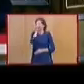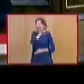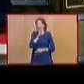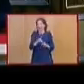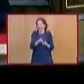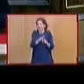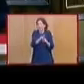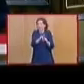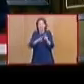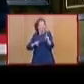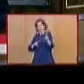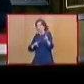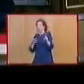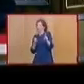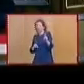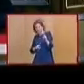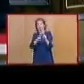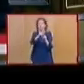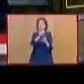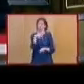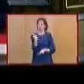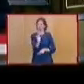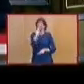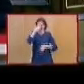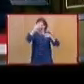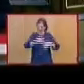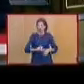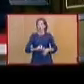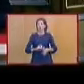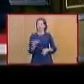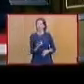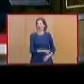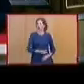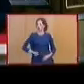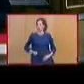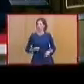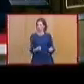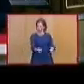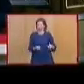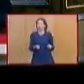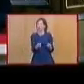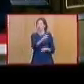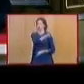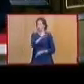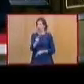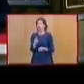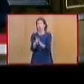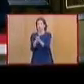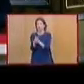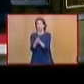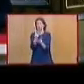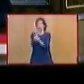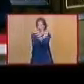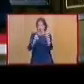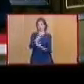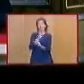Los nacionalistas canarios creemos y defendemos que la austeridad es necesaria y que los estímulos económicos y fiscales son también imprescindibles.